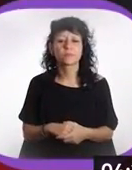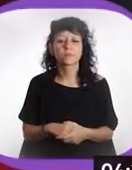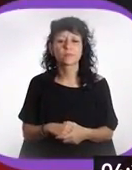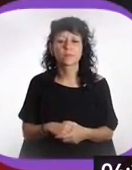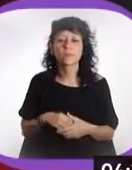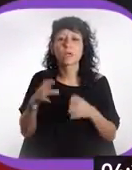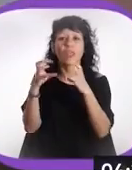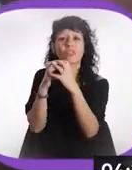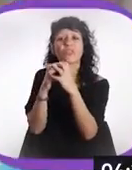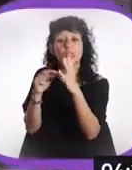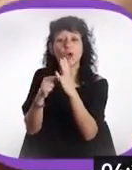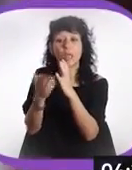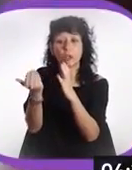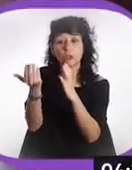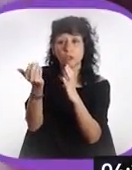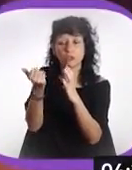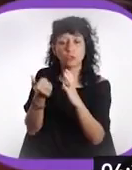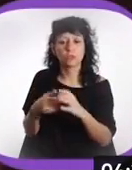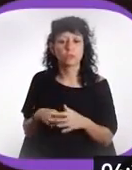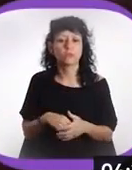¡Zeke! ¡El disco de datos!